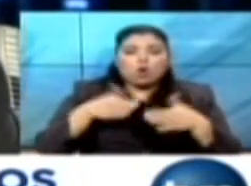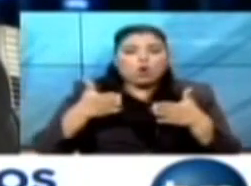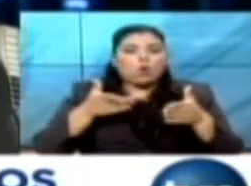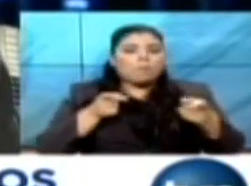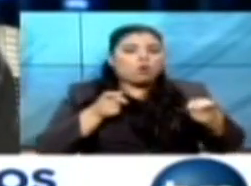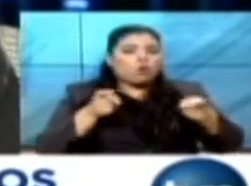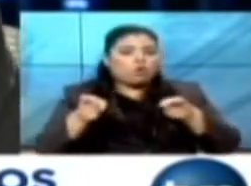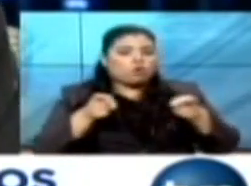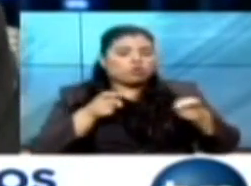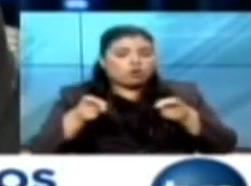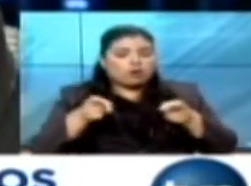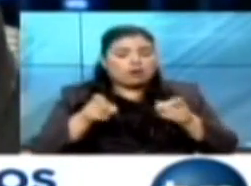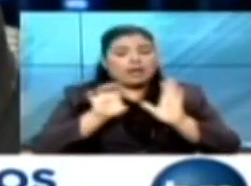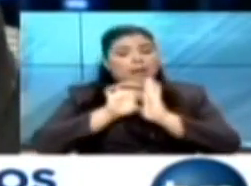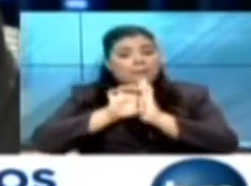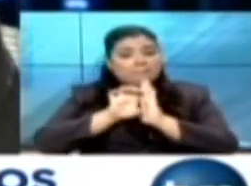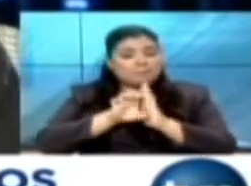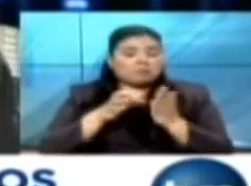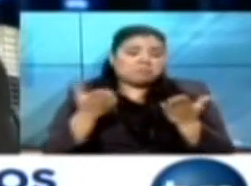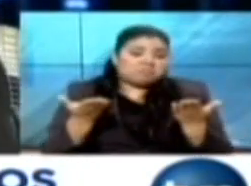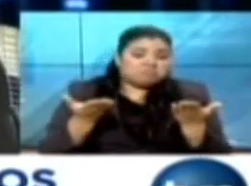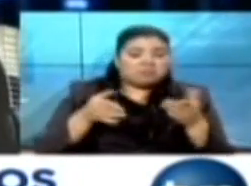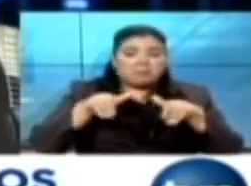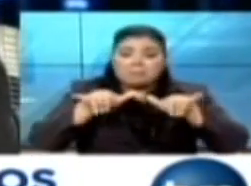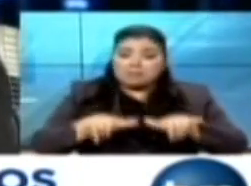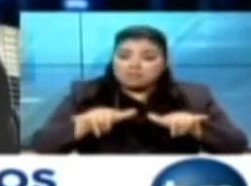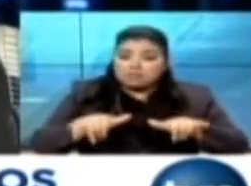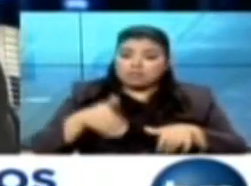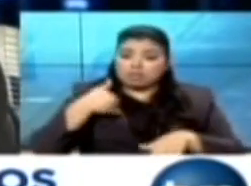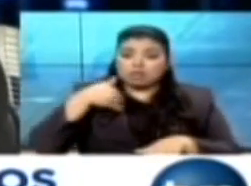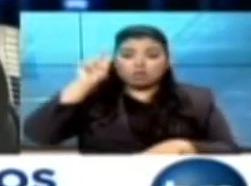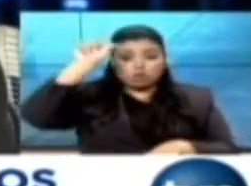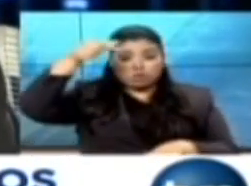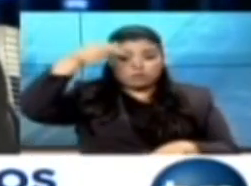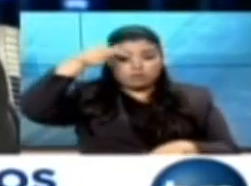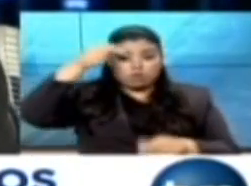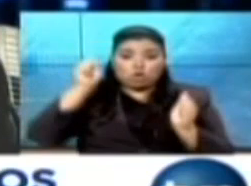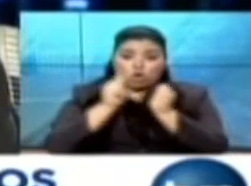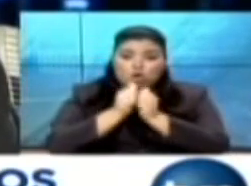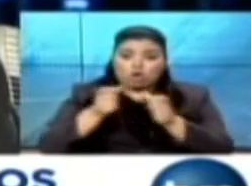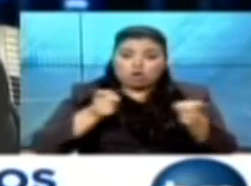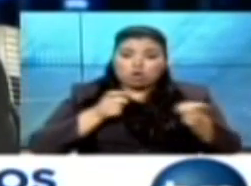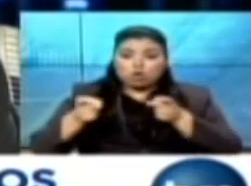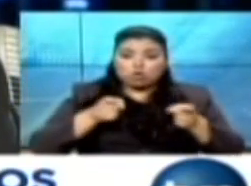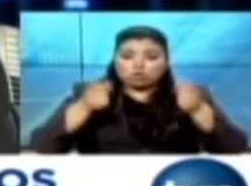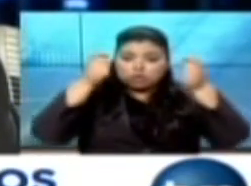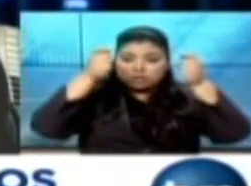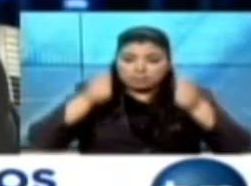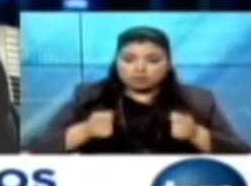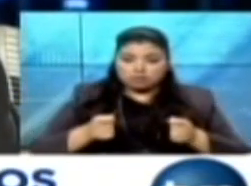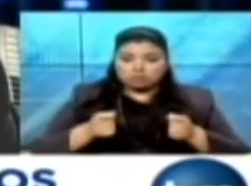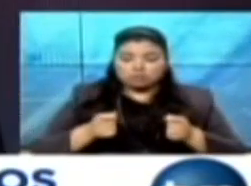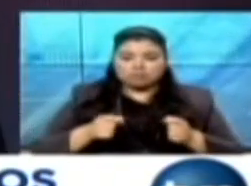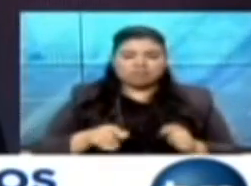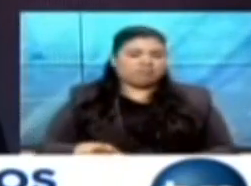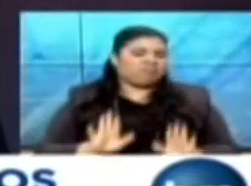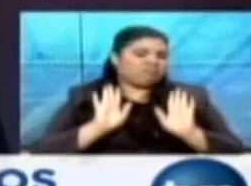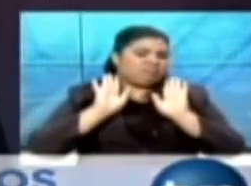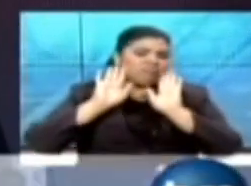regularlos? ¿Mantendría lo que tiene ahora el gobierno con el control de precios, señor Méndez? Eso no